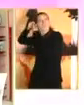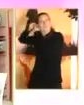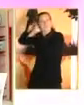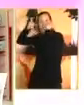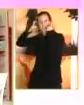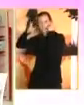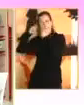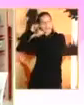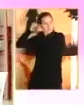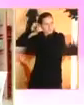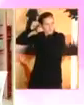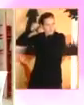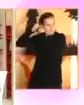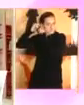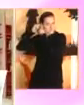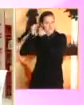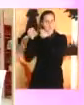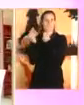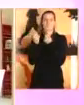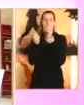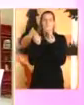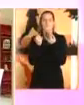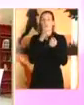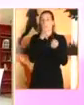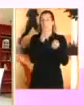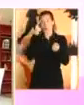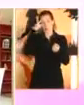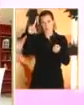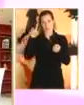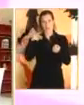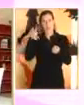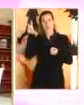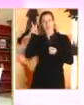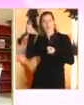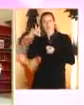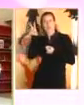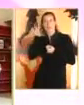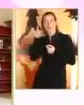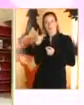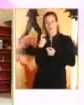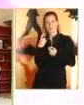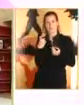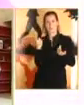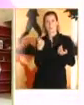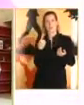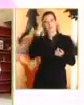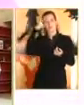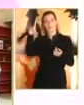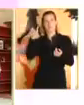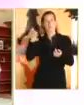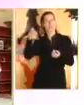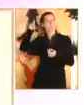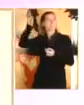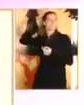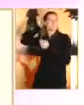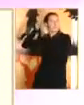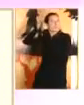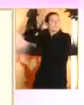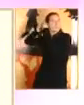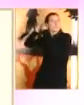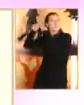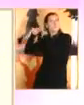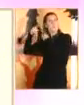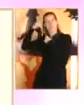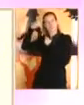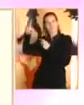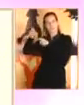momento que ya nota que él necesita oír, como cualquier persona, y sabe que con ese aparato lo oye. Al principio tuvimos muchos problemas, que se